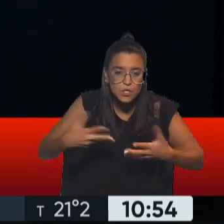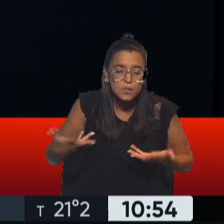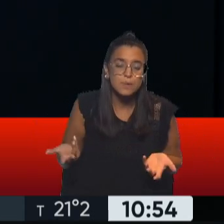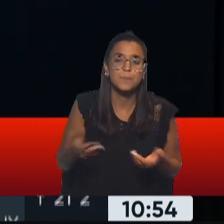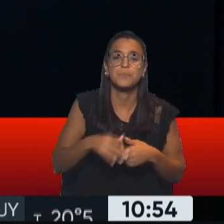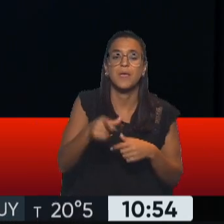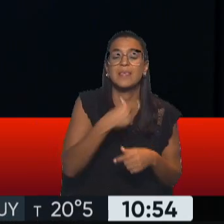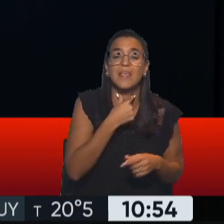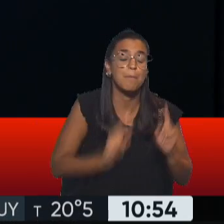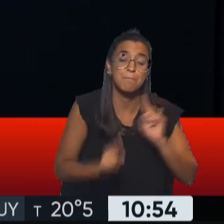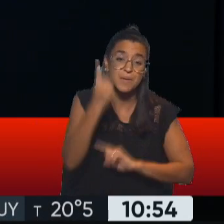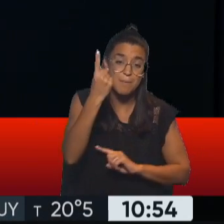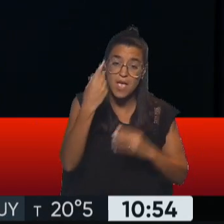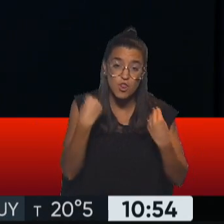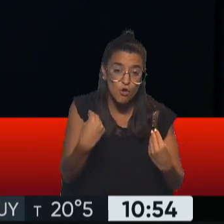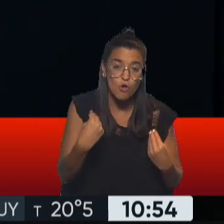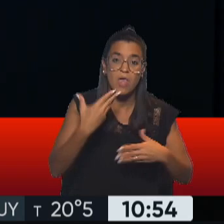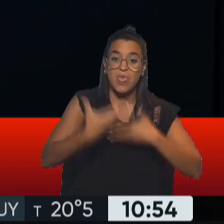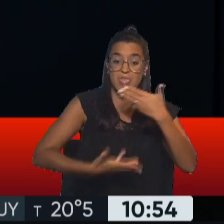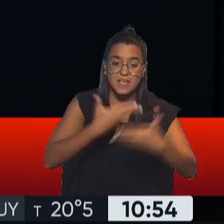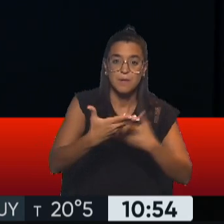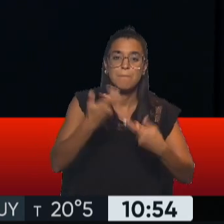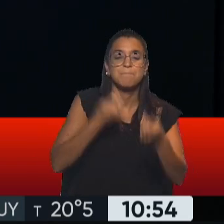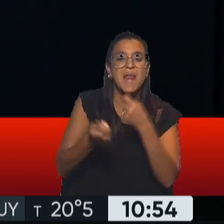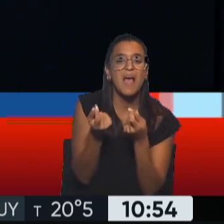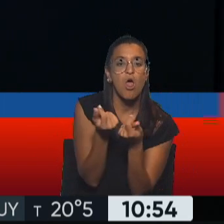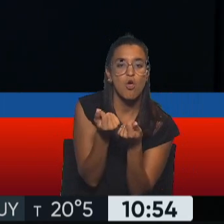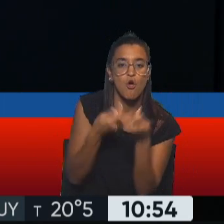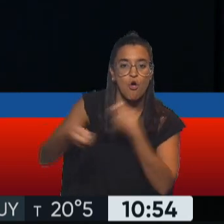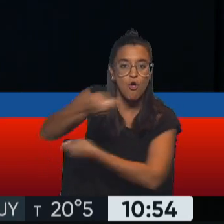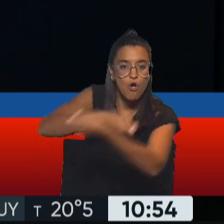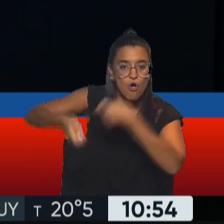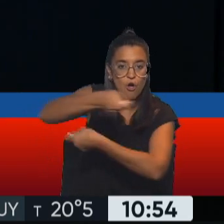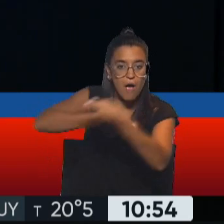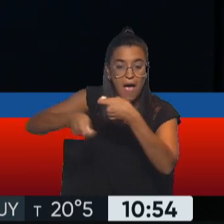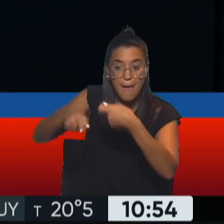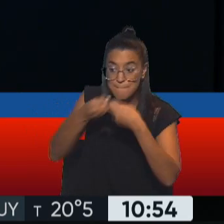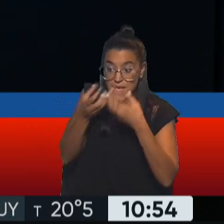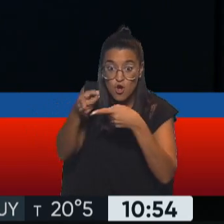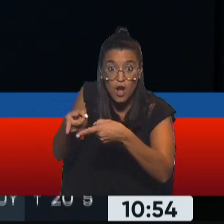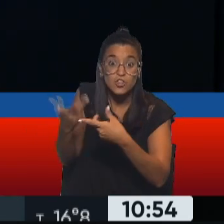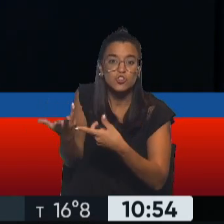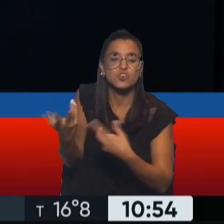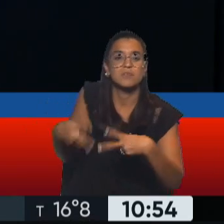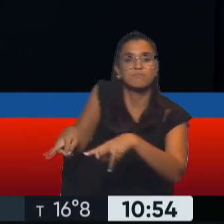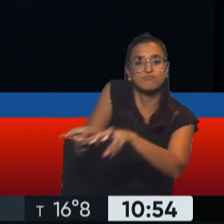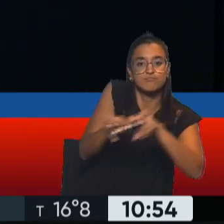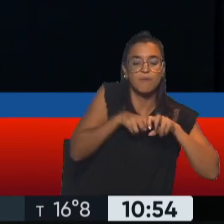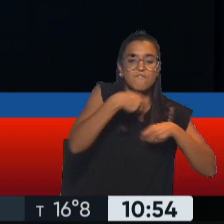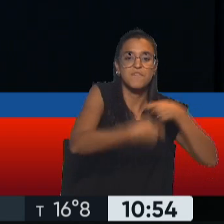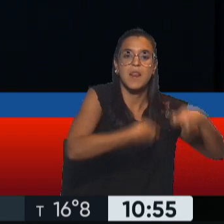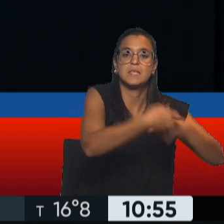Se busca, en primer lugar, profundizar el desarrollo del mercado de capitales y que de esa manera en la Argentina haya más